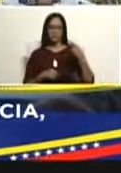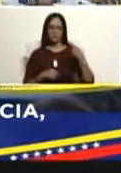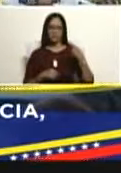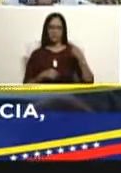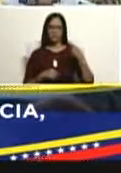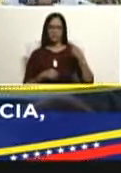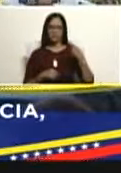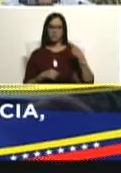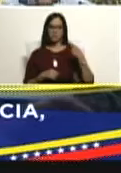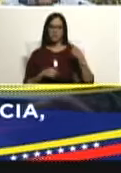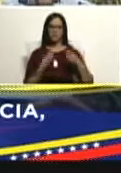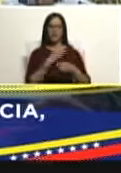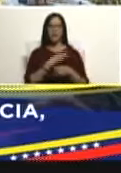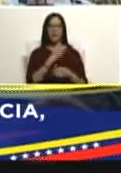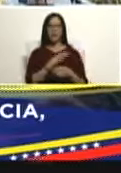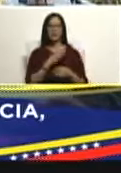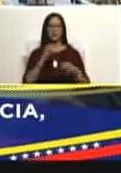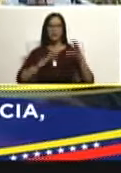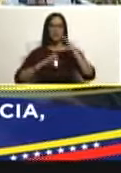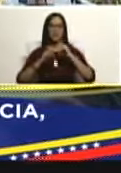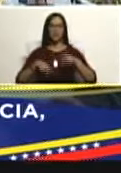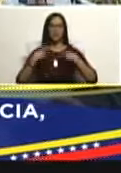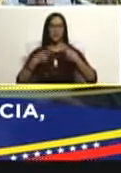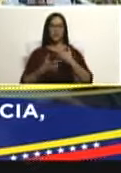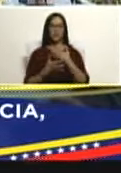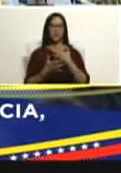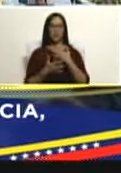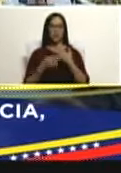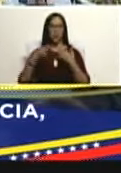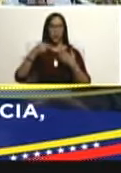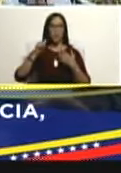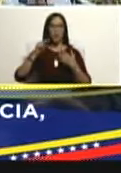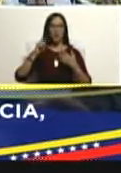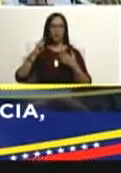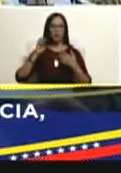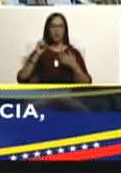Primer vértice de la gran misión Ciencia, Innovación y Tecnología, Humberto Fernández Morán.